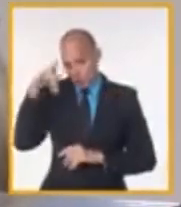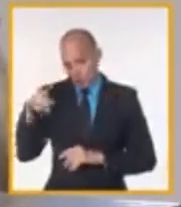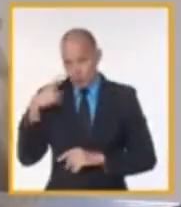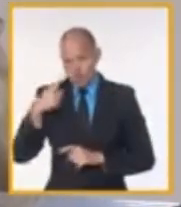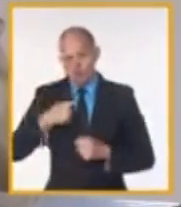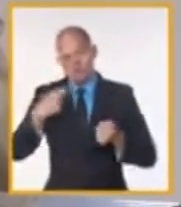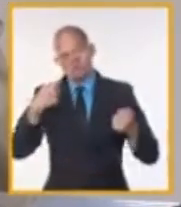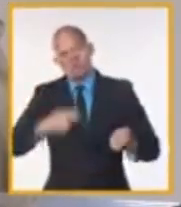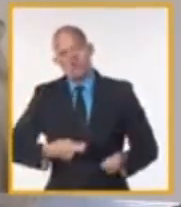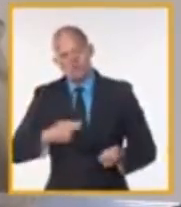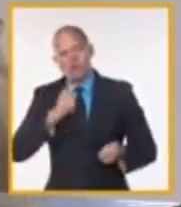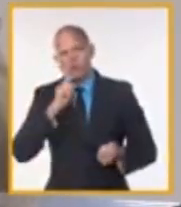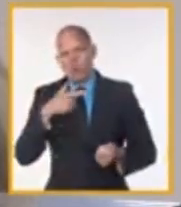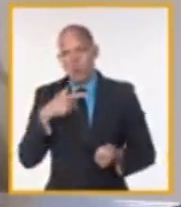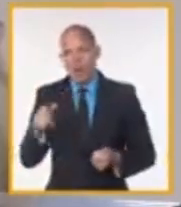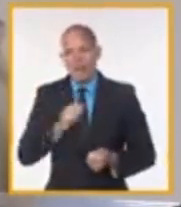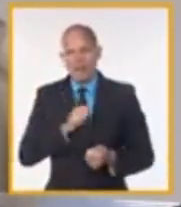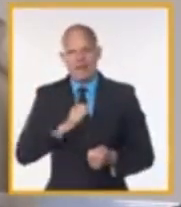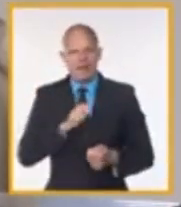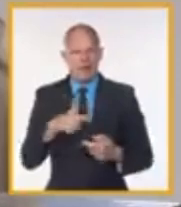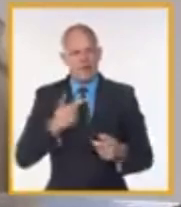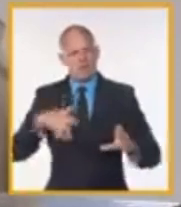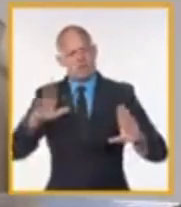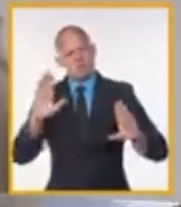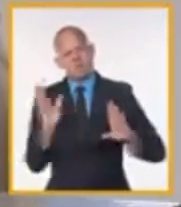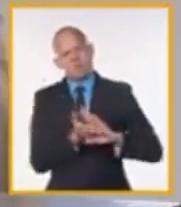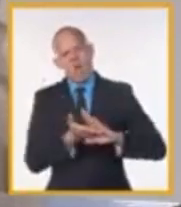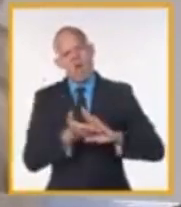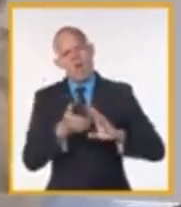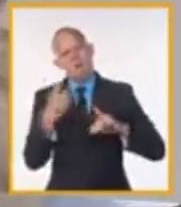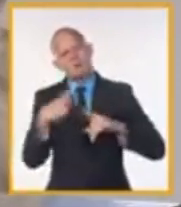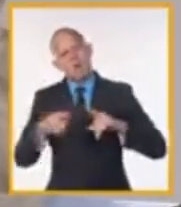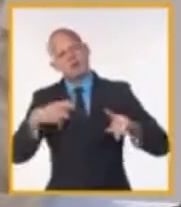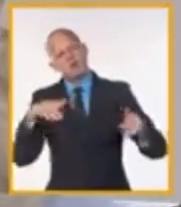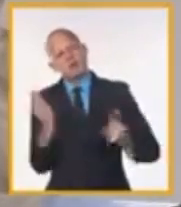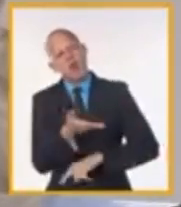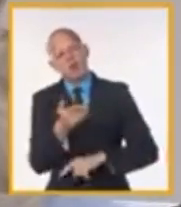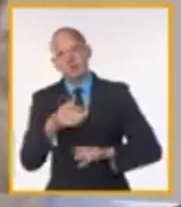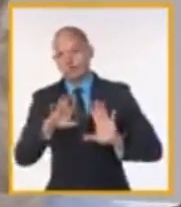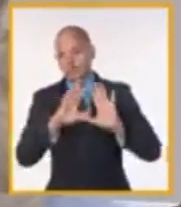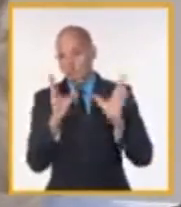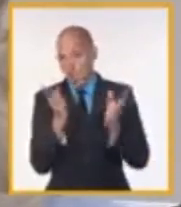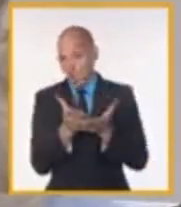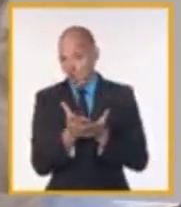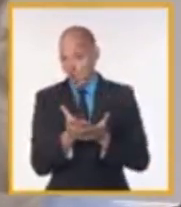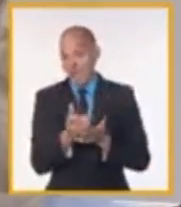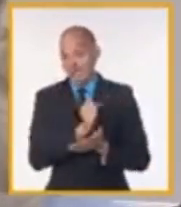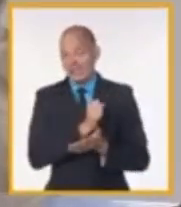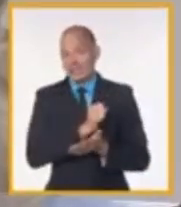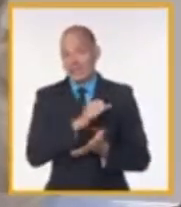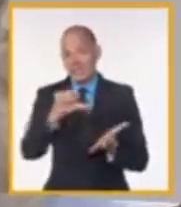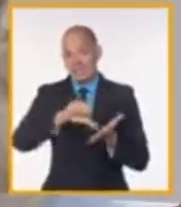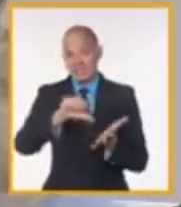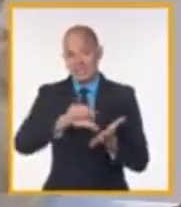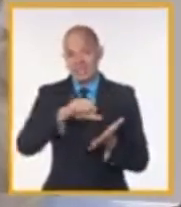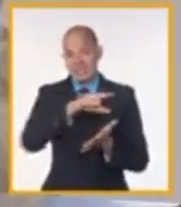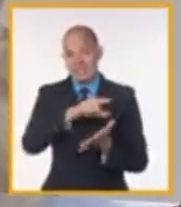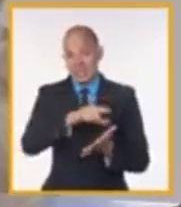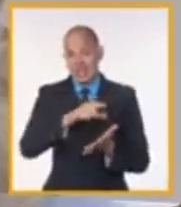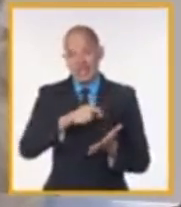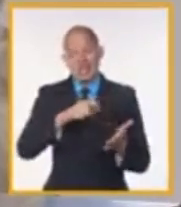retomar la política de sanciones de extrema tratando de doblegar al gobierno de